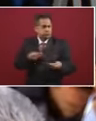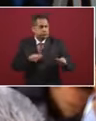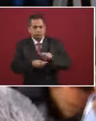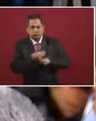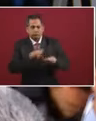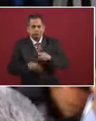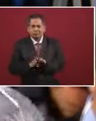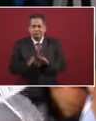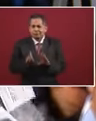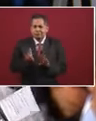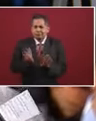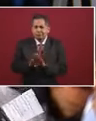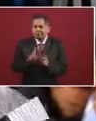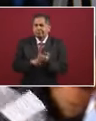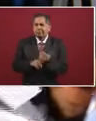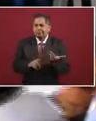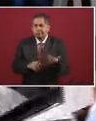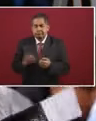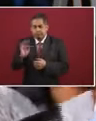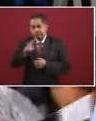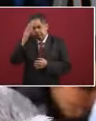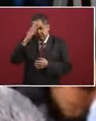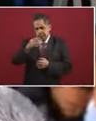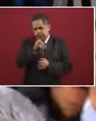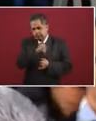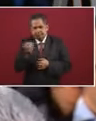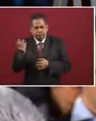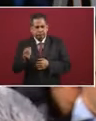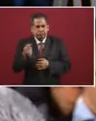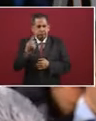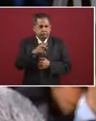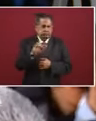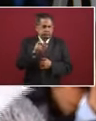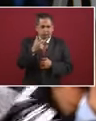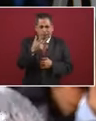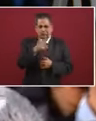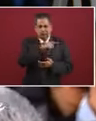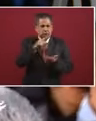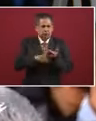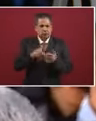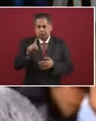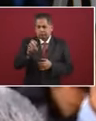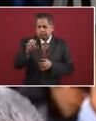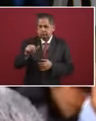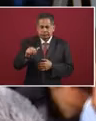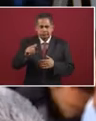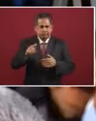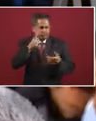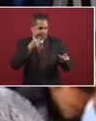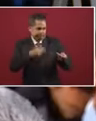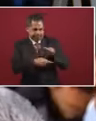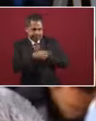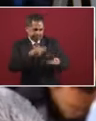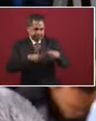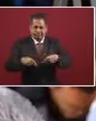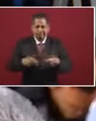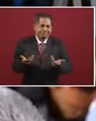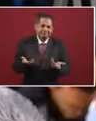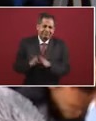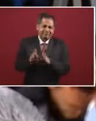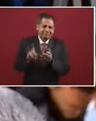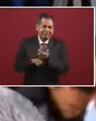que, si bien sabemos que hay 7-8 bases de la DEA en México para intercambio de información, cómo se vigila